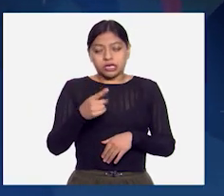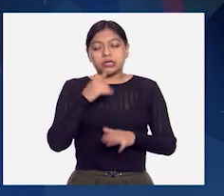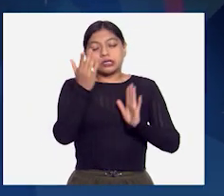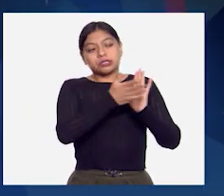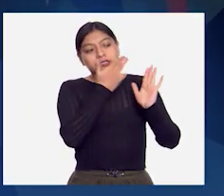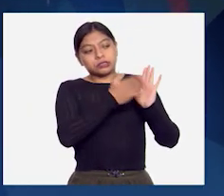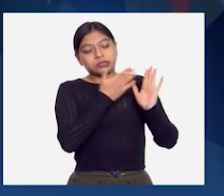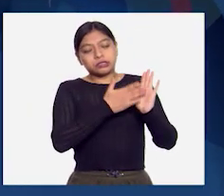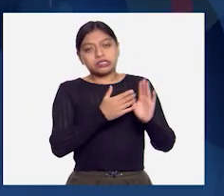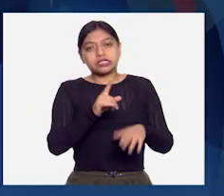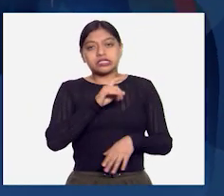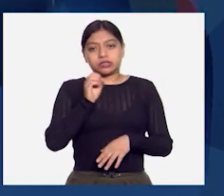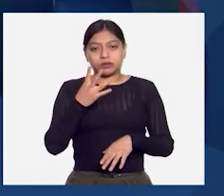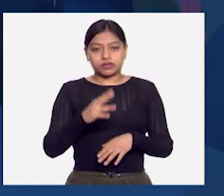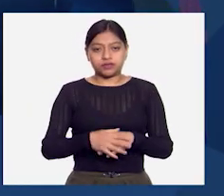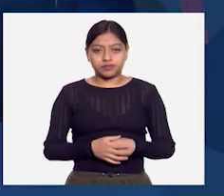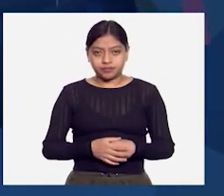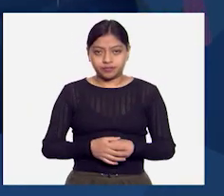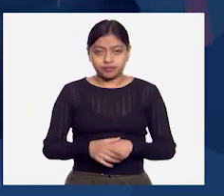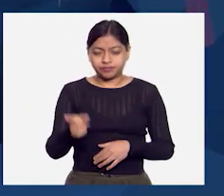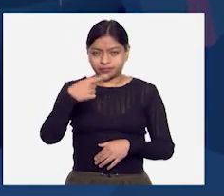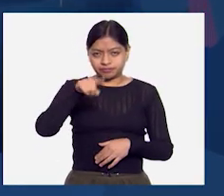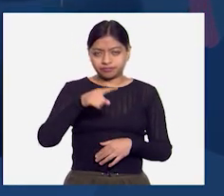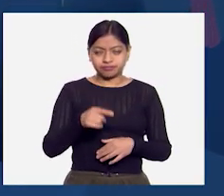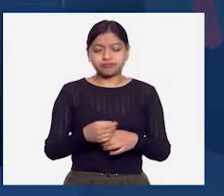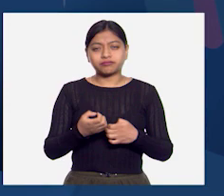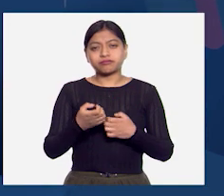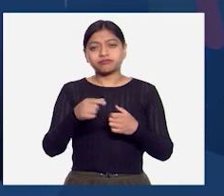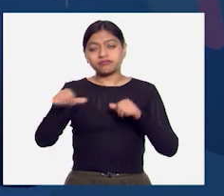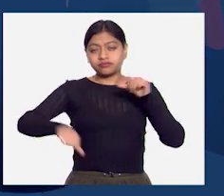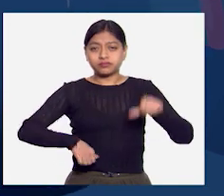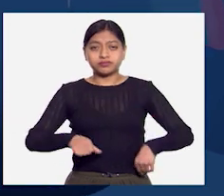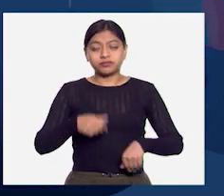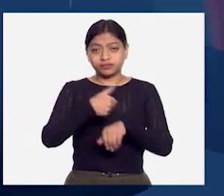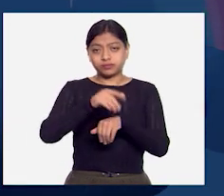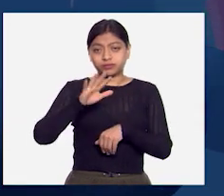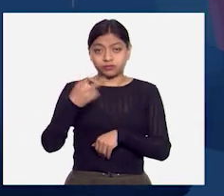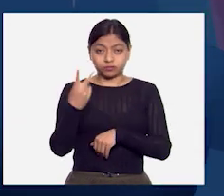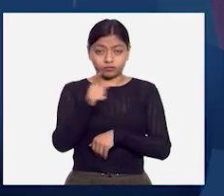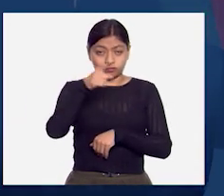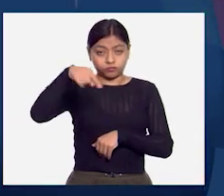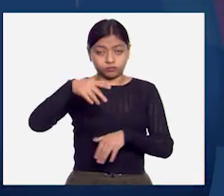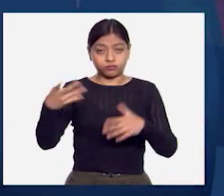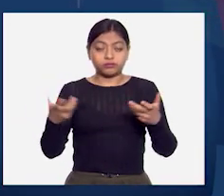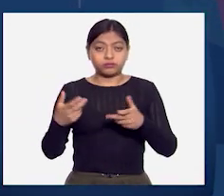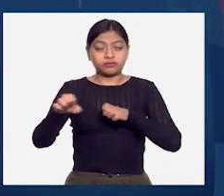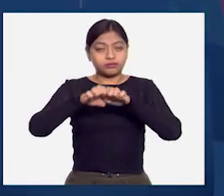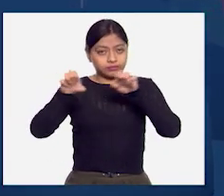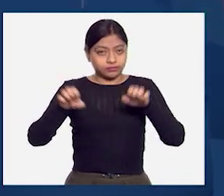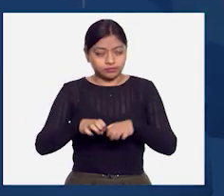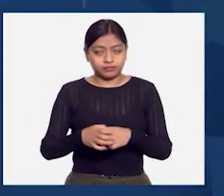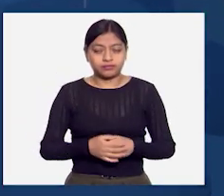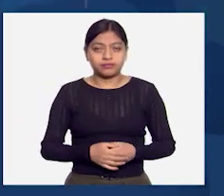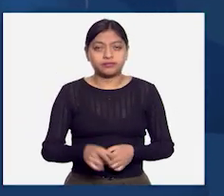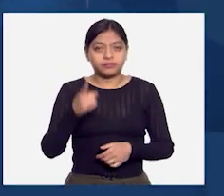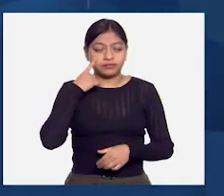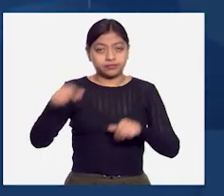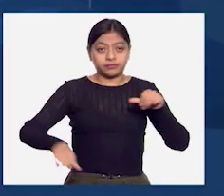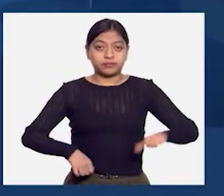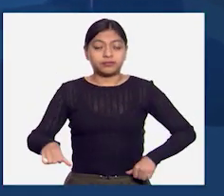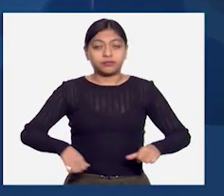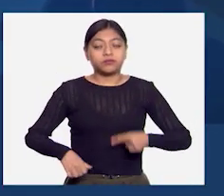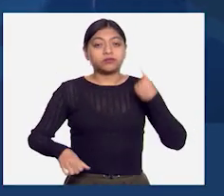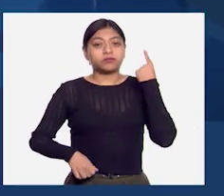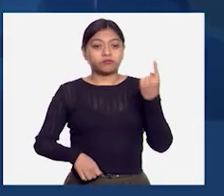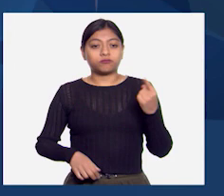texto. Así que trabajen en equipos para resolver lo que se indica a continuación. En la actividad 1, en